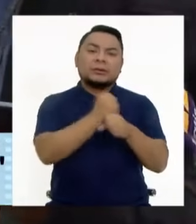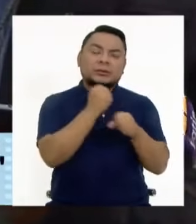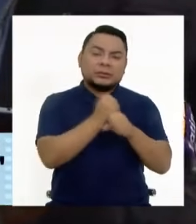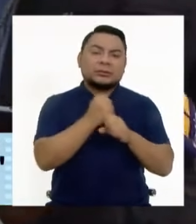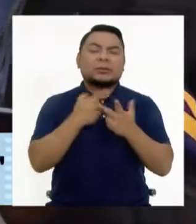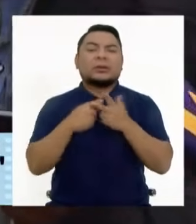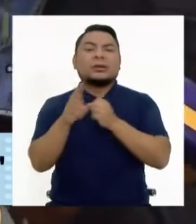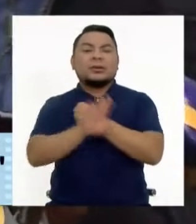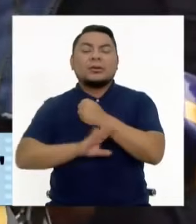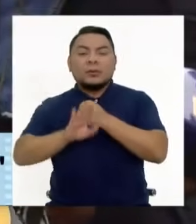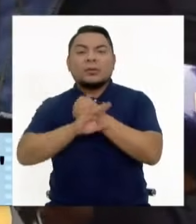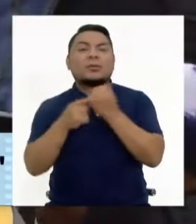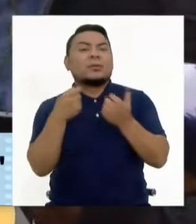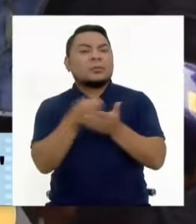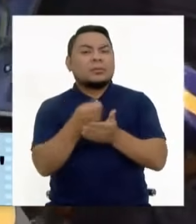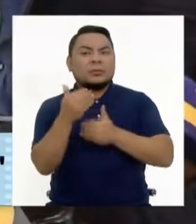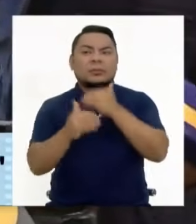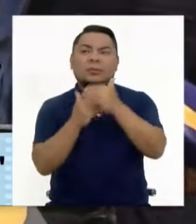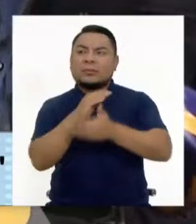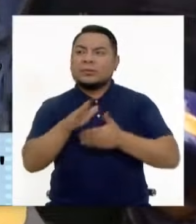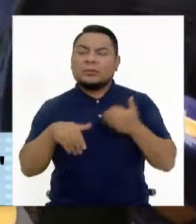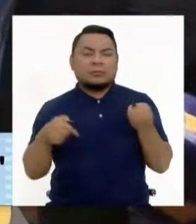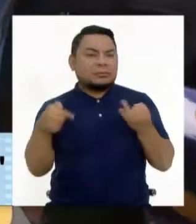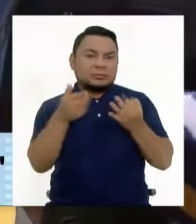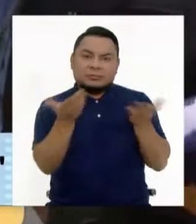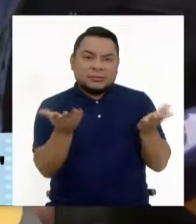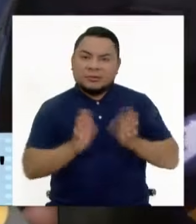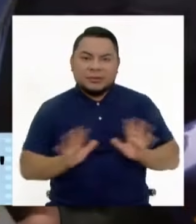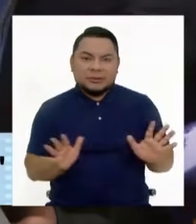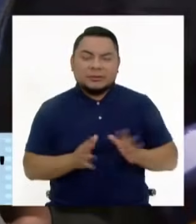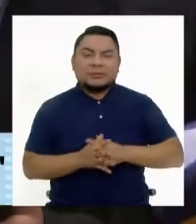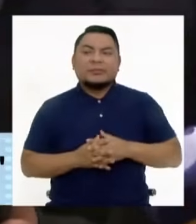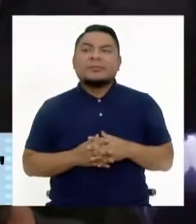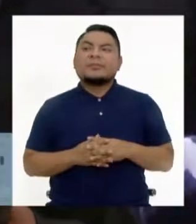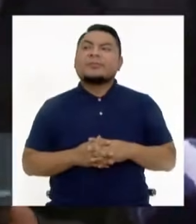trabajo, la seguridad, las inversiones. Esas son mis preocupaciones. ¿Y qué le ha dicho el presidente Castillo?